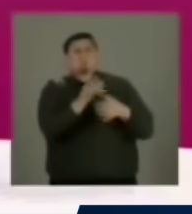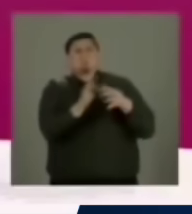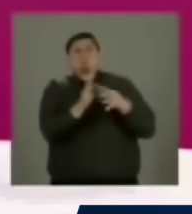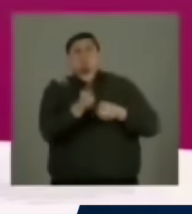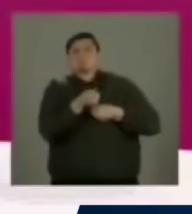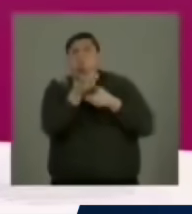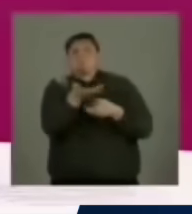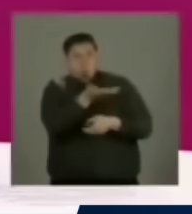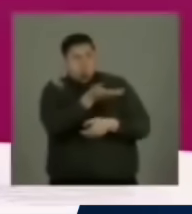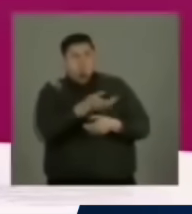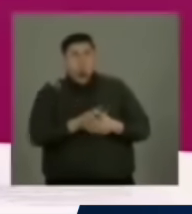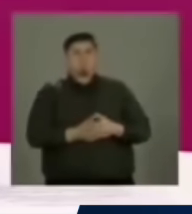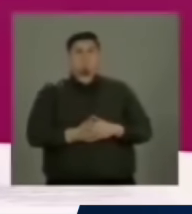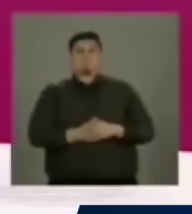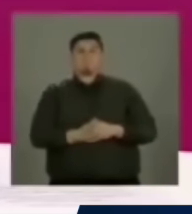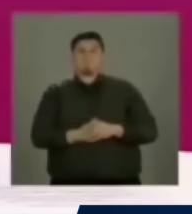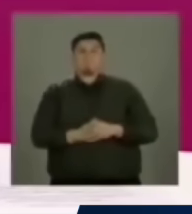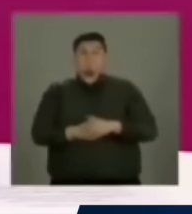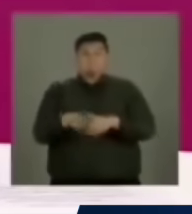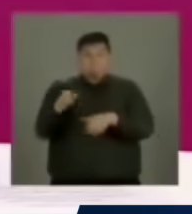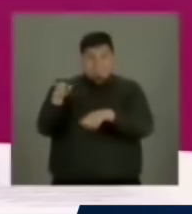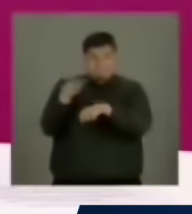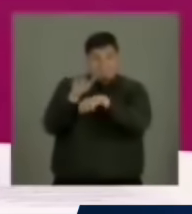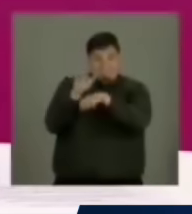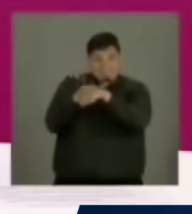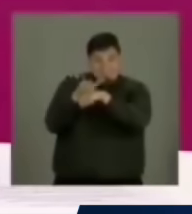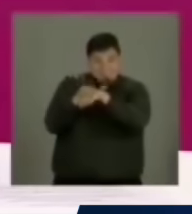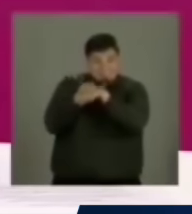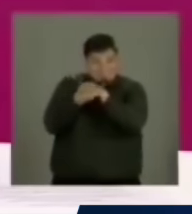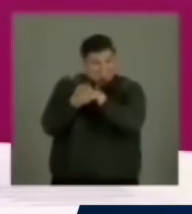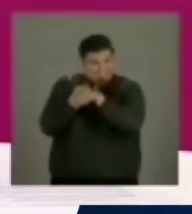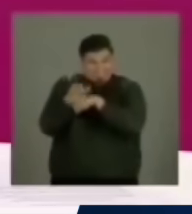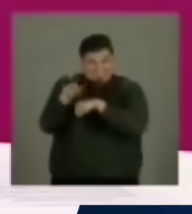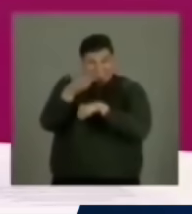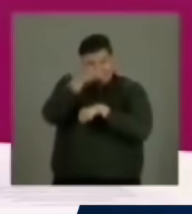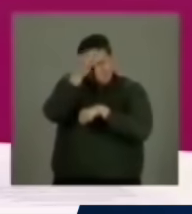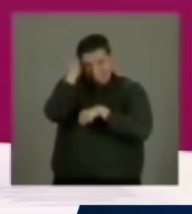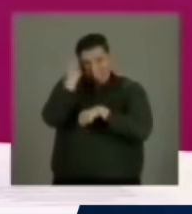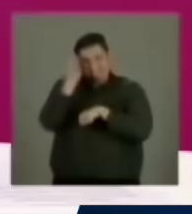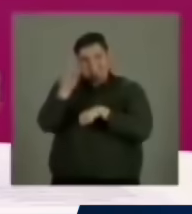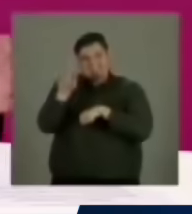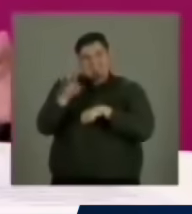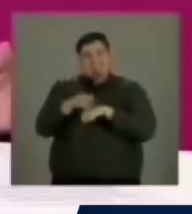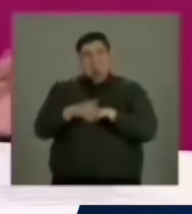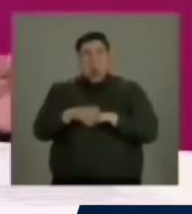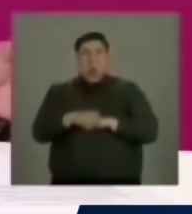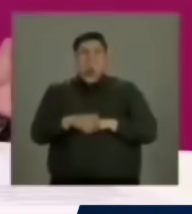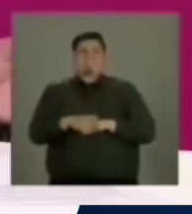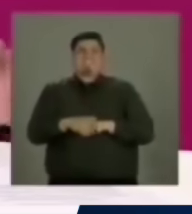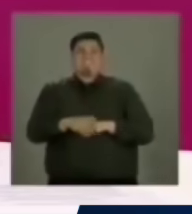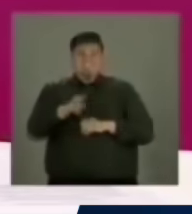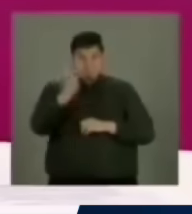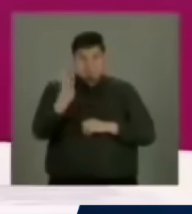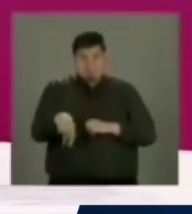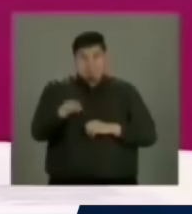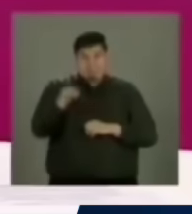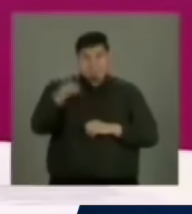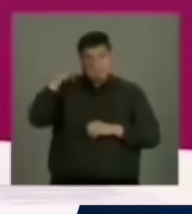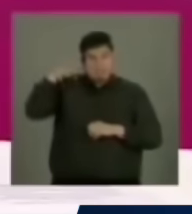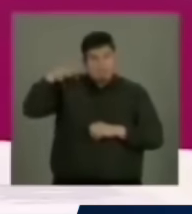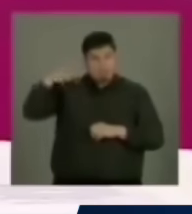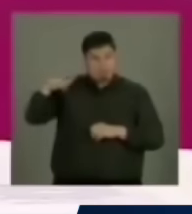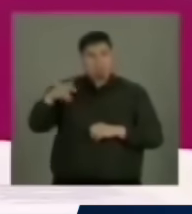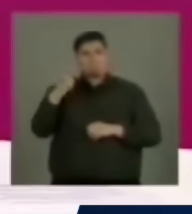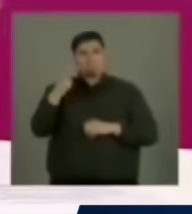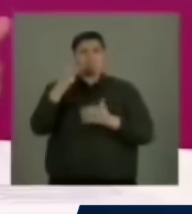es amiga de Peña Nieto absolutamente no es ninguna violencia por el contrario y Laura te agradezco